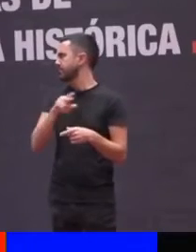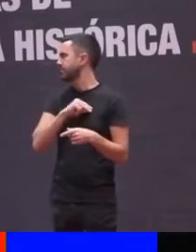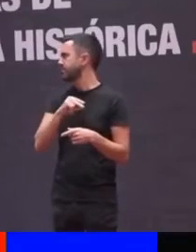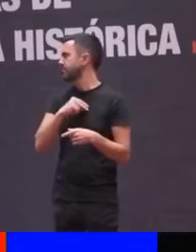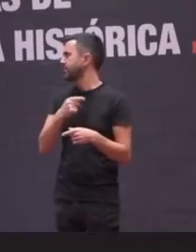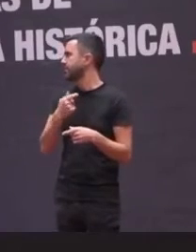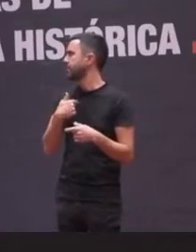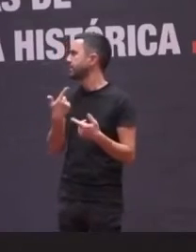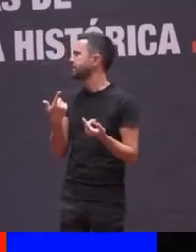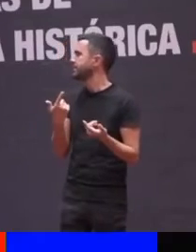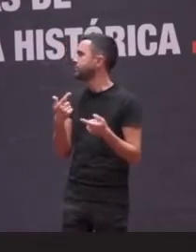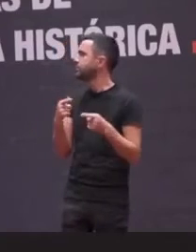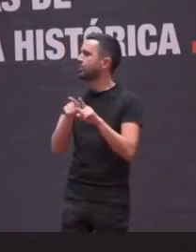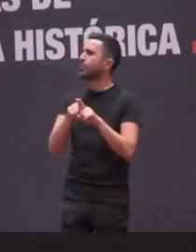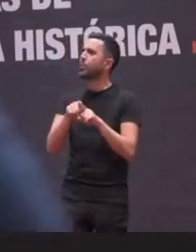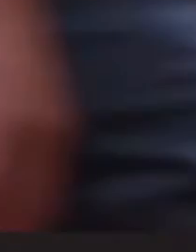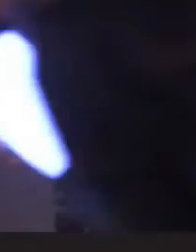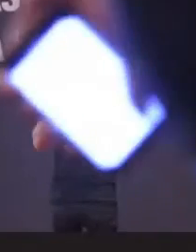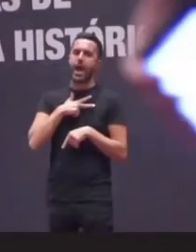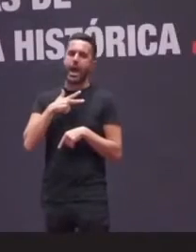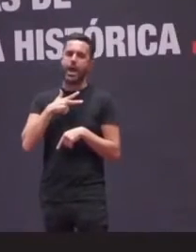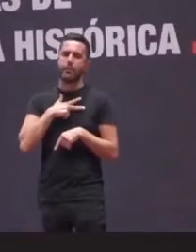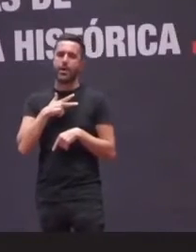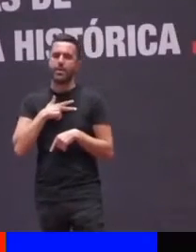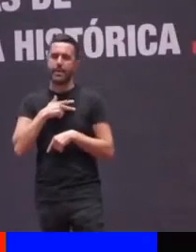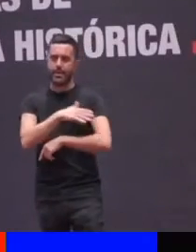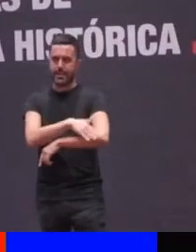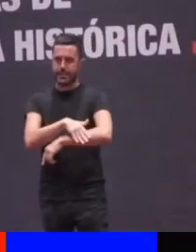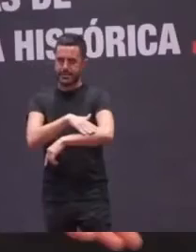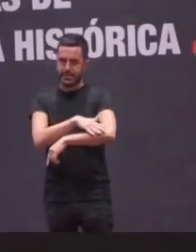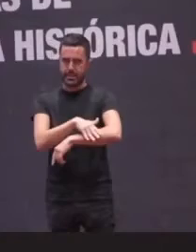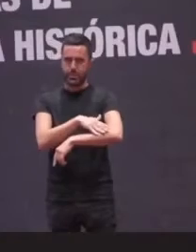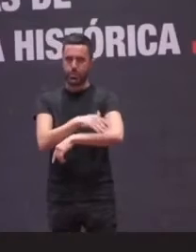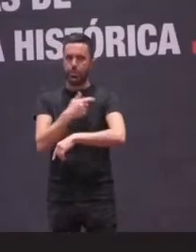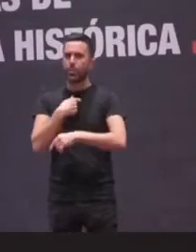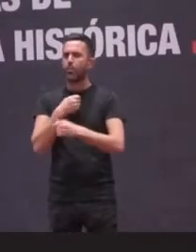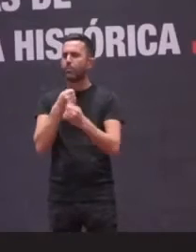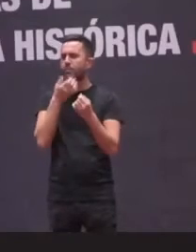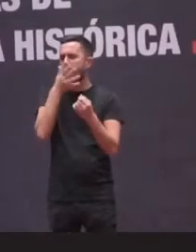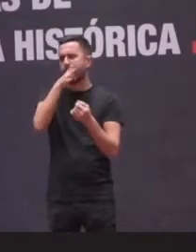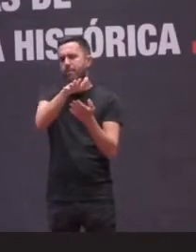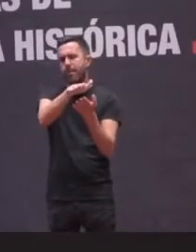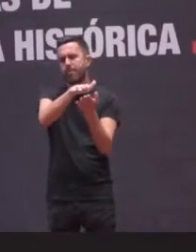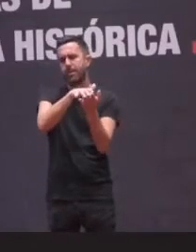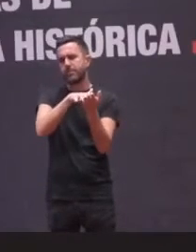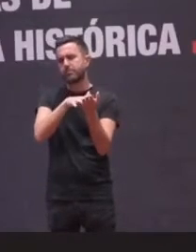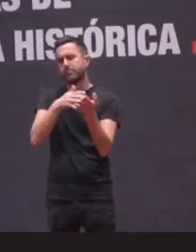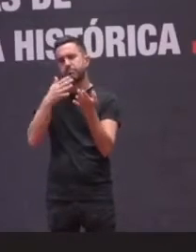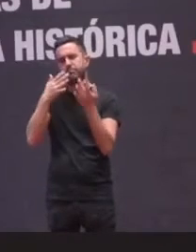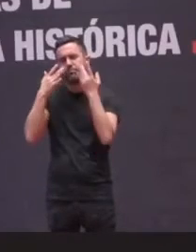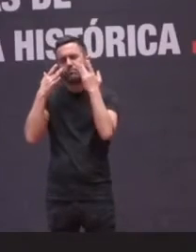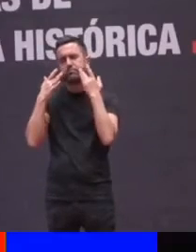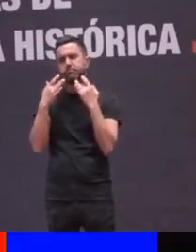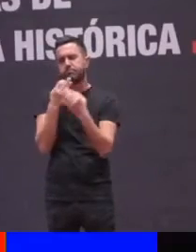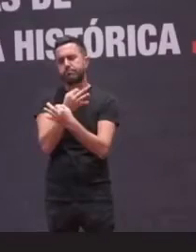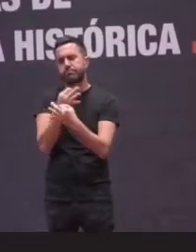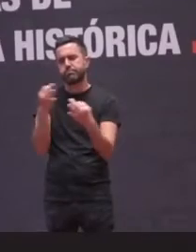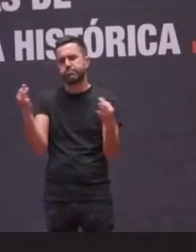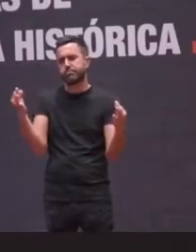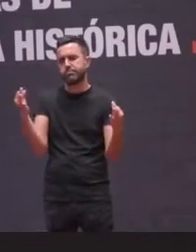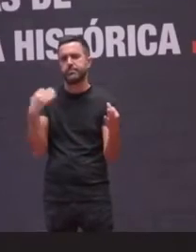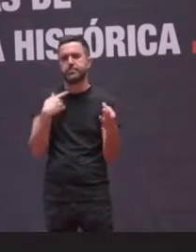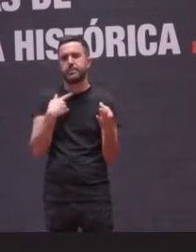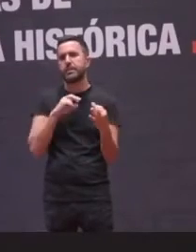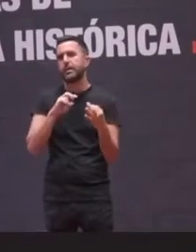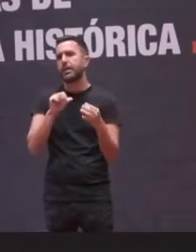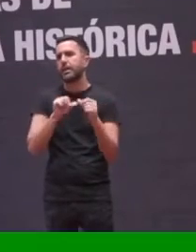caso, foi da Abogacía do Estado. Unha demanda impecable que se pode ler. A sentencia ten 400 páxinas. Hai que empezar a lela na